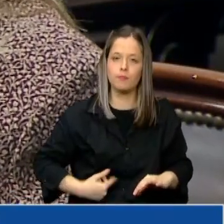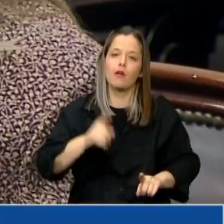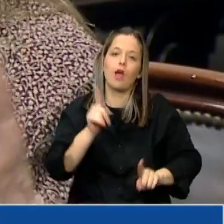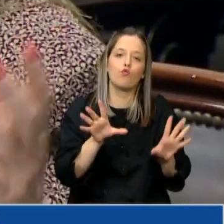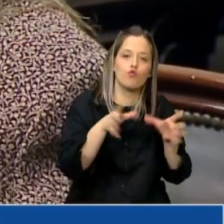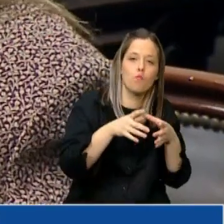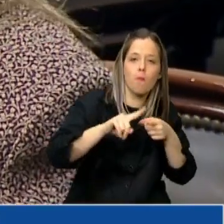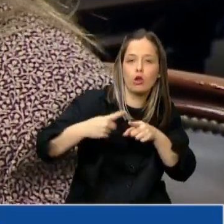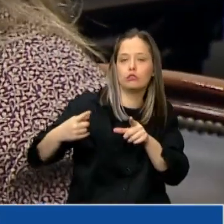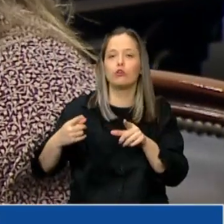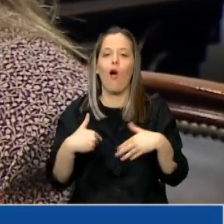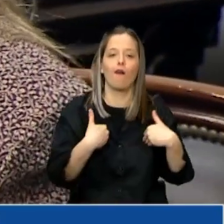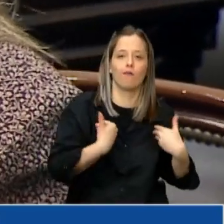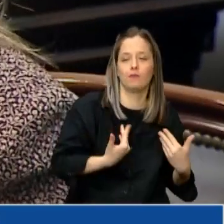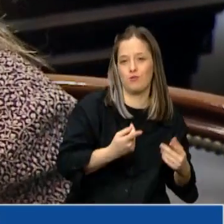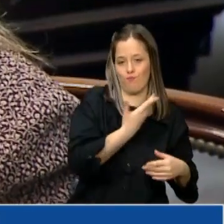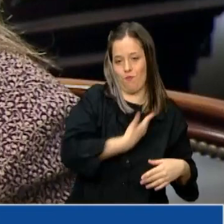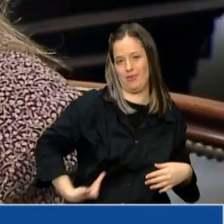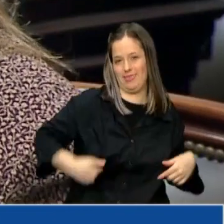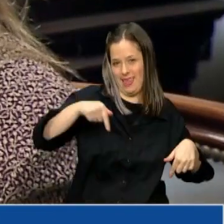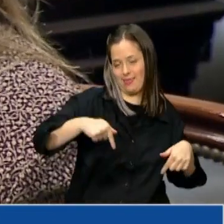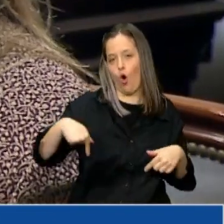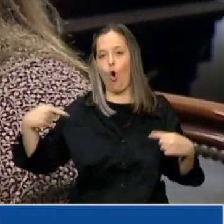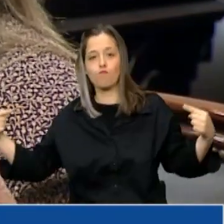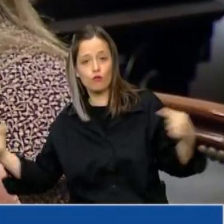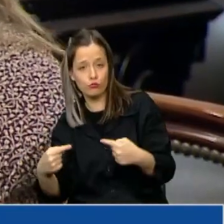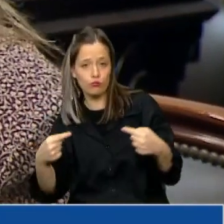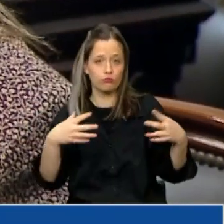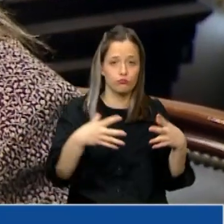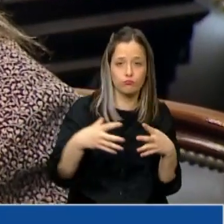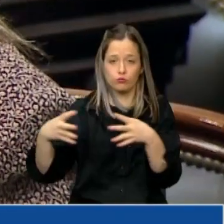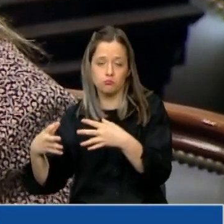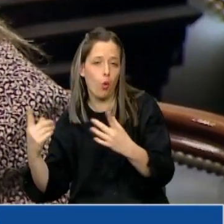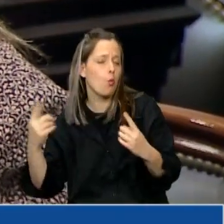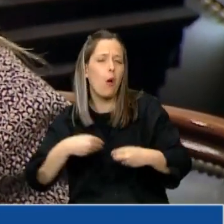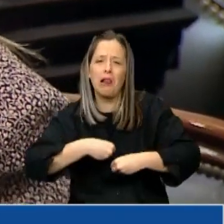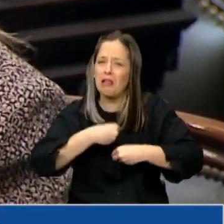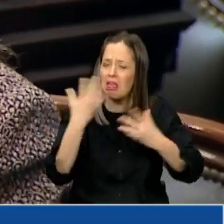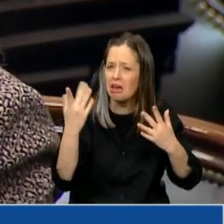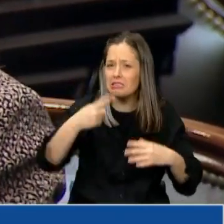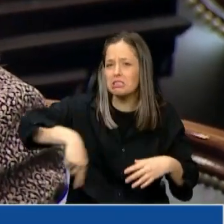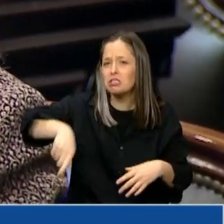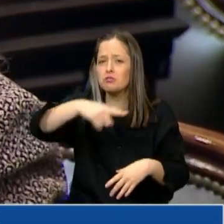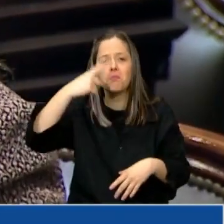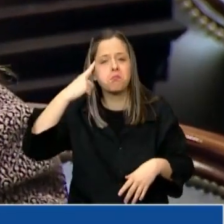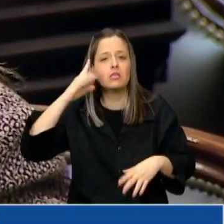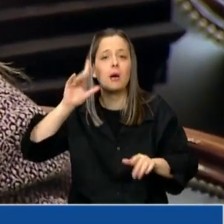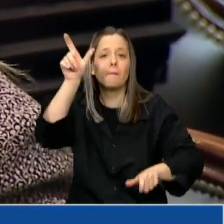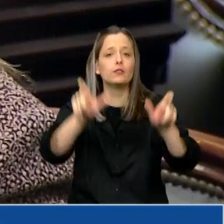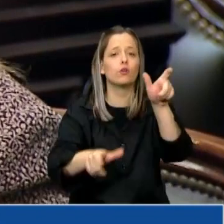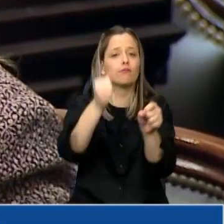electoral, sea el oficialismo o las oposiciones, suponen que los